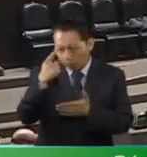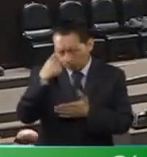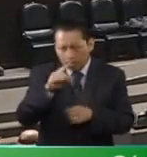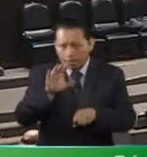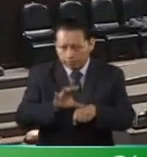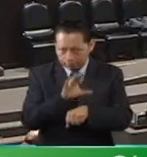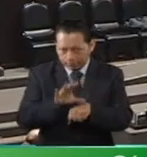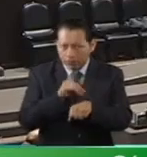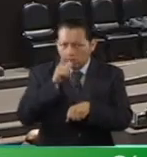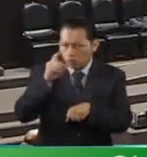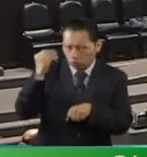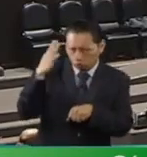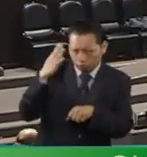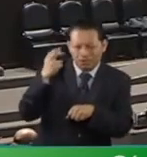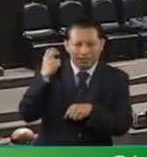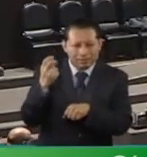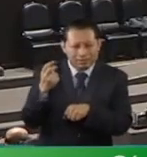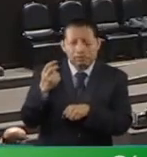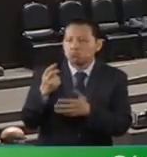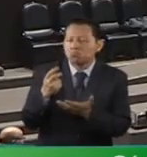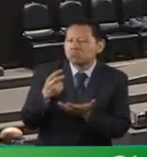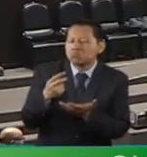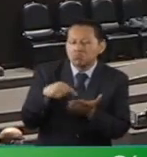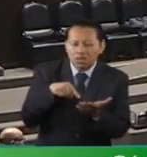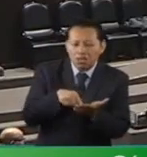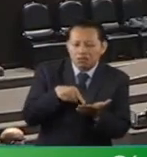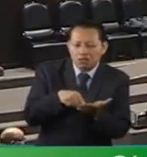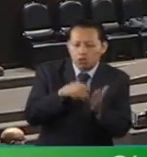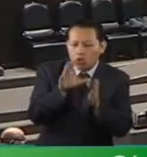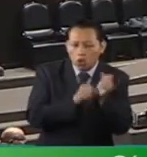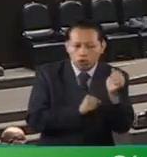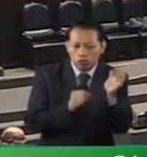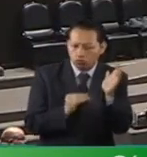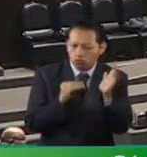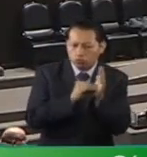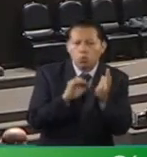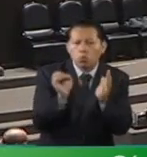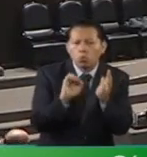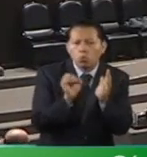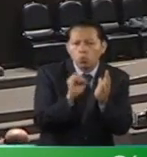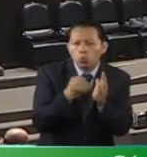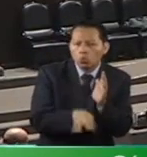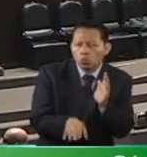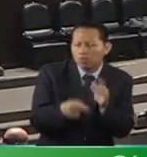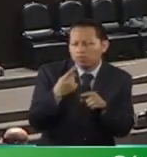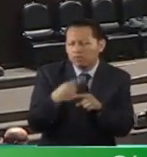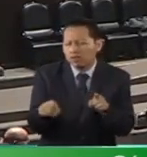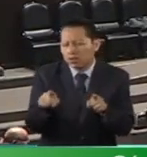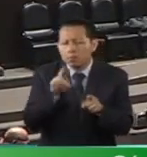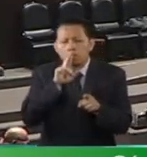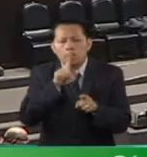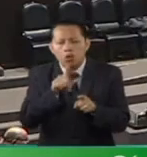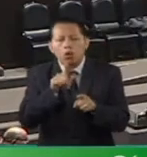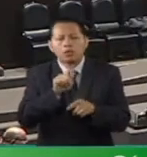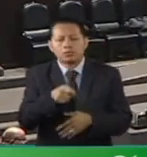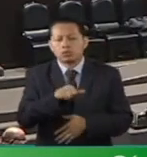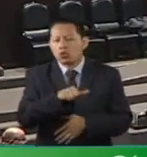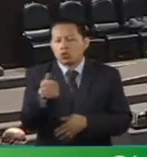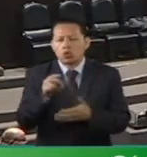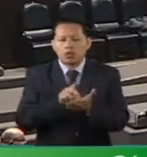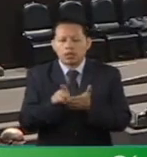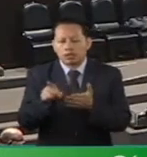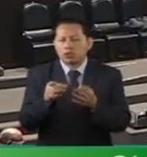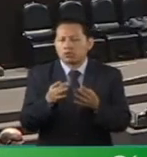eléctrica se omita reconocer ese derecho en el texto constitucional y se convalide la vulneración de otros derechos